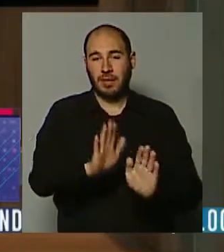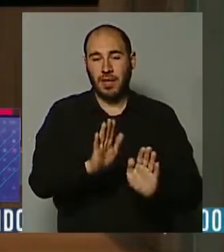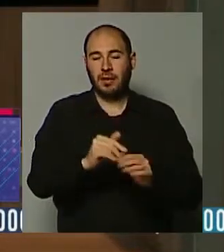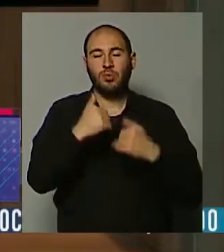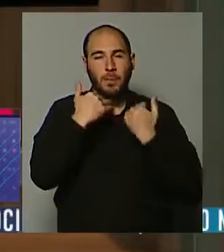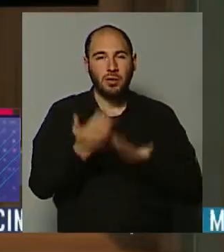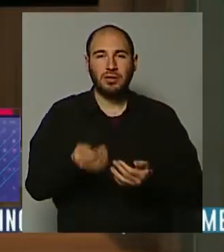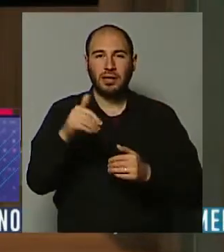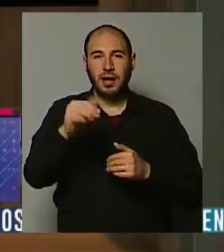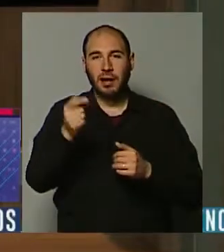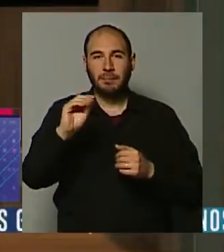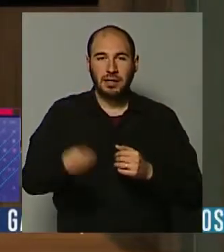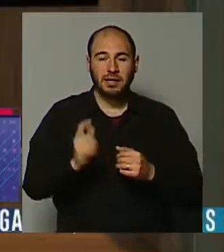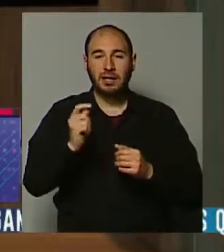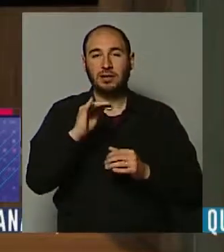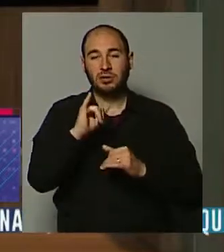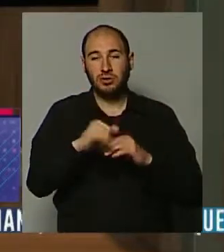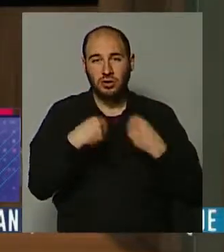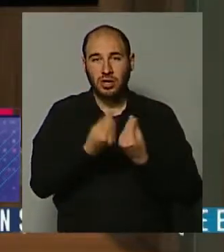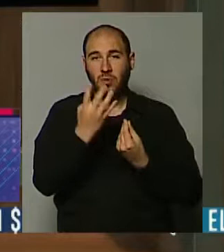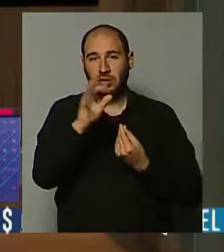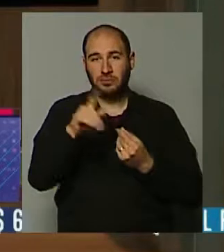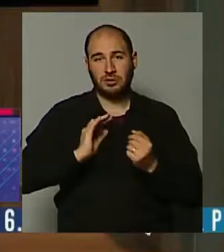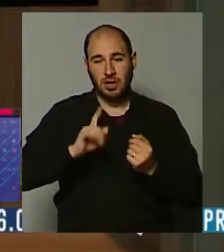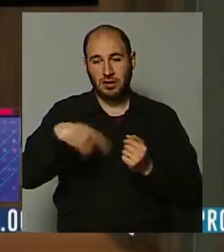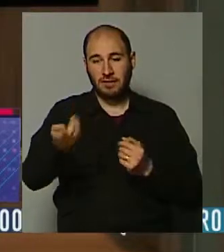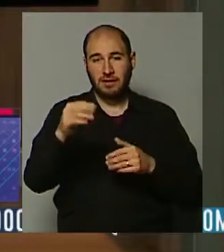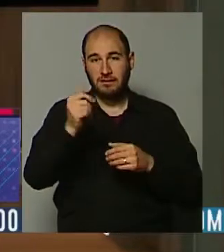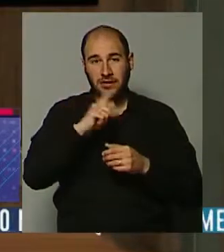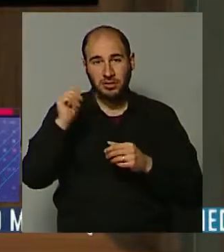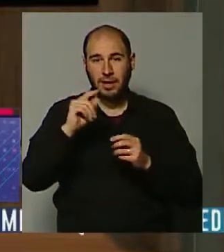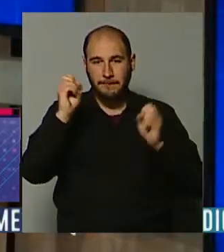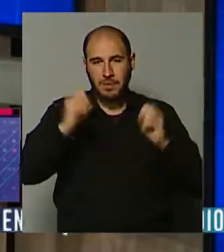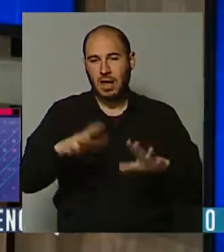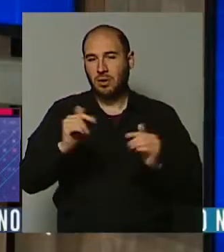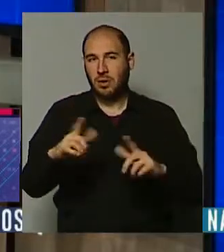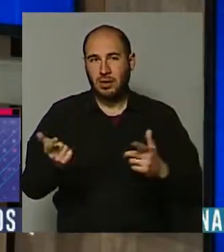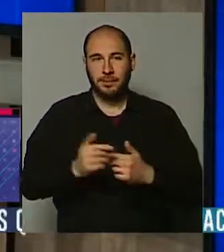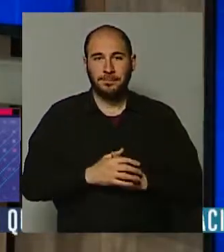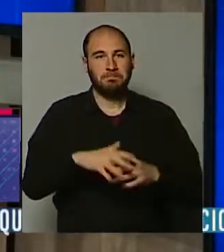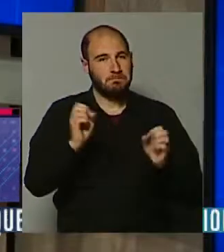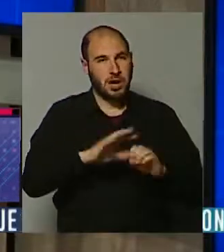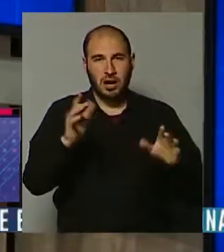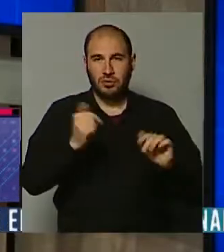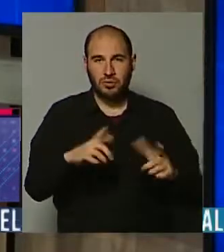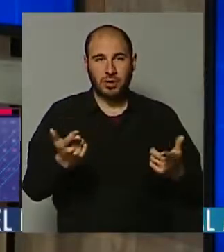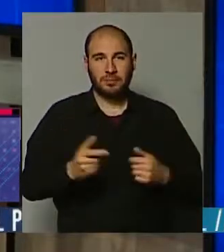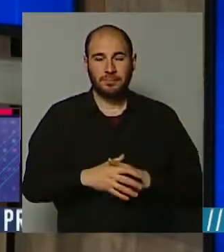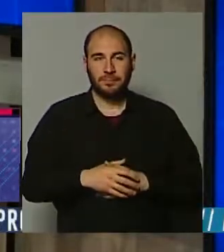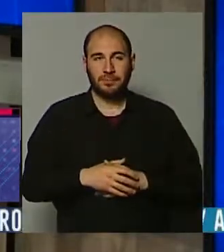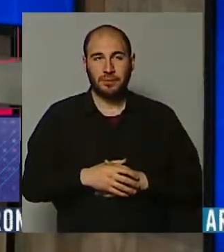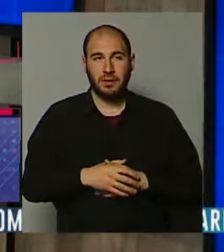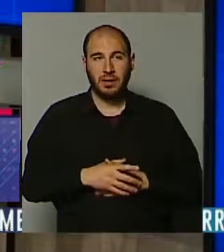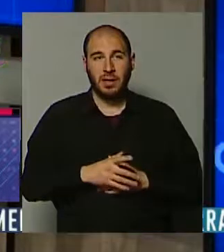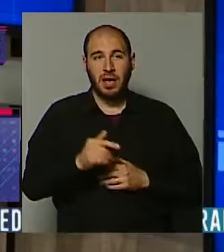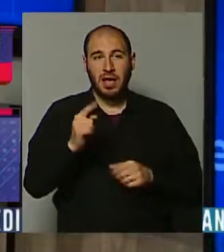más allá de los resultados es esa, ¿no?, hablar de un 40% de inflación para el año que viene. No hay una receta milagrosa. No hay una receta milagrosa y mucho